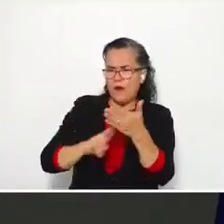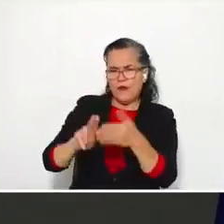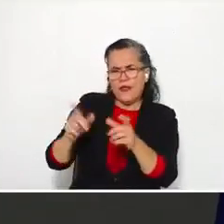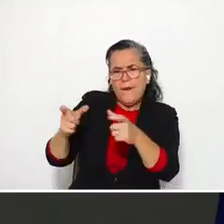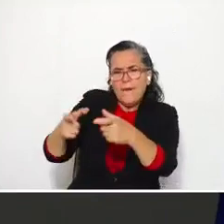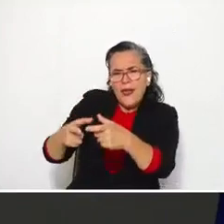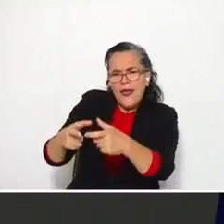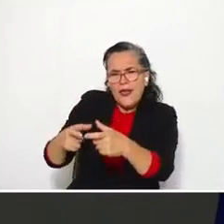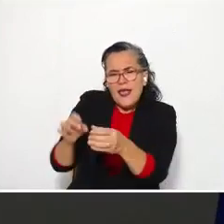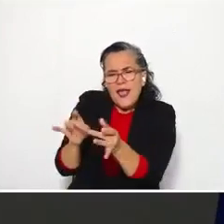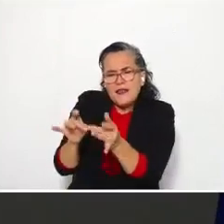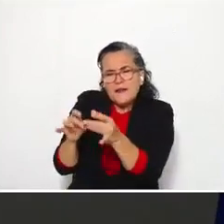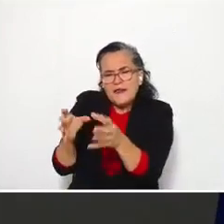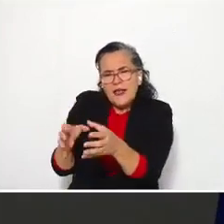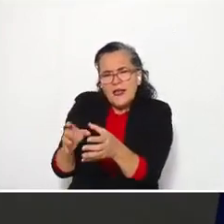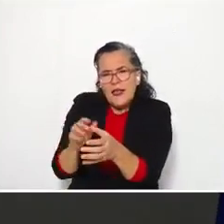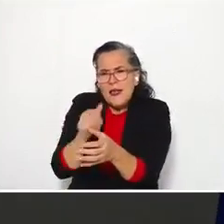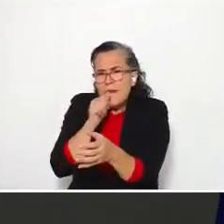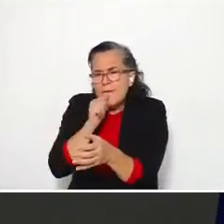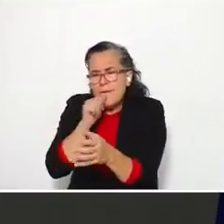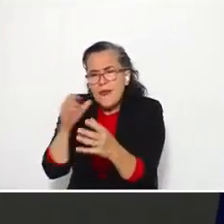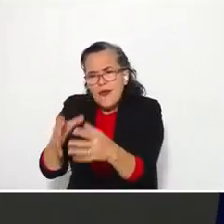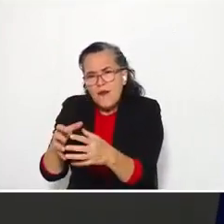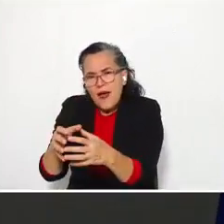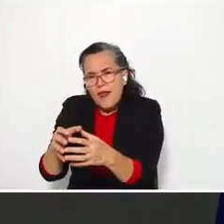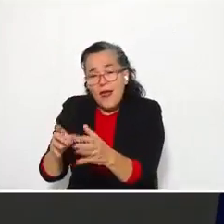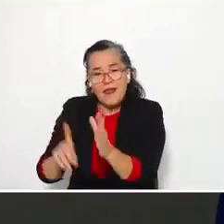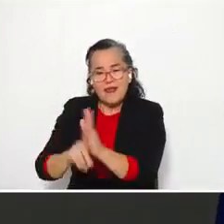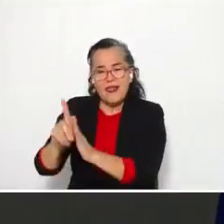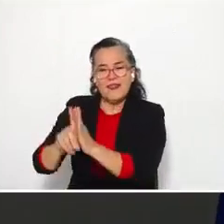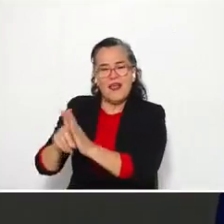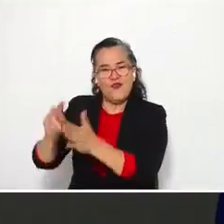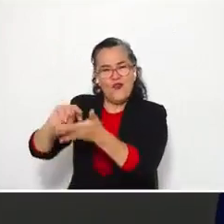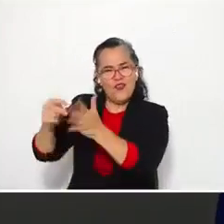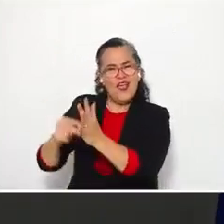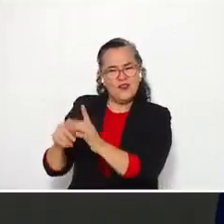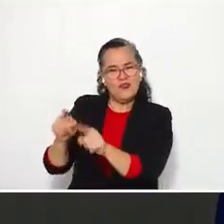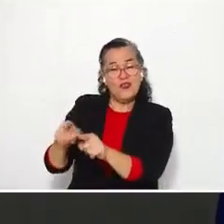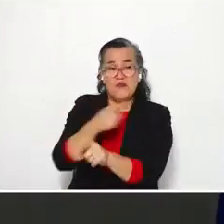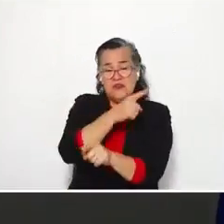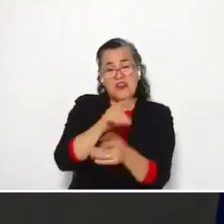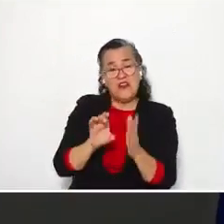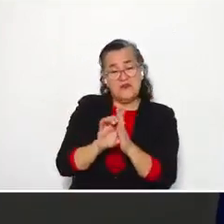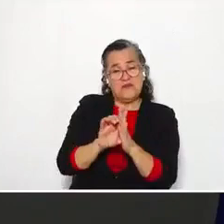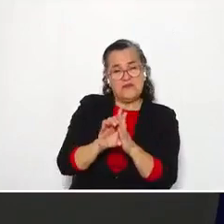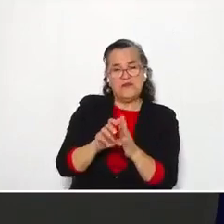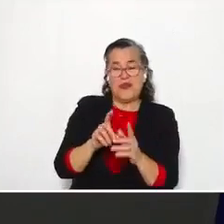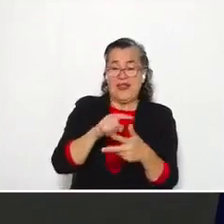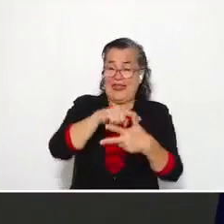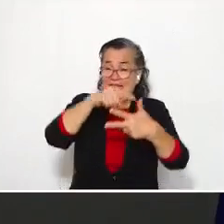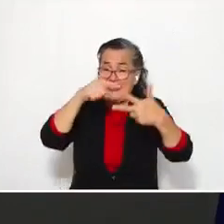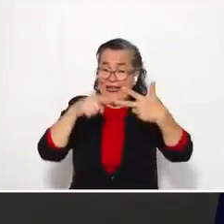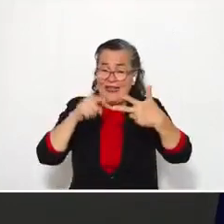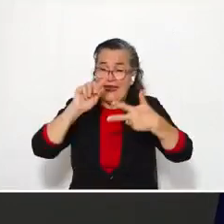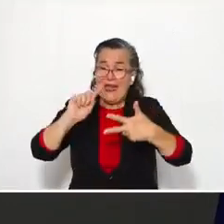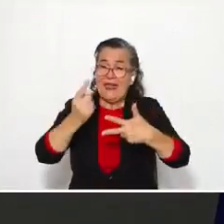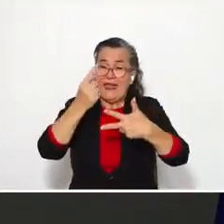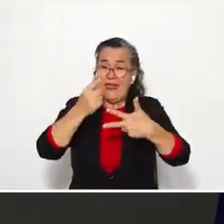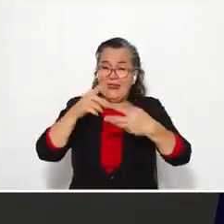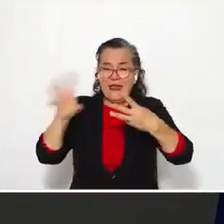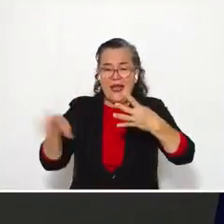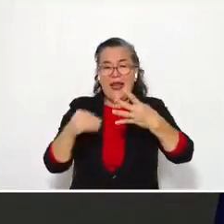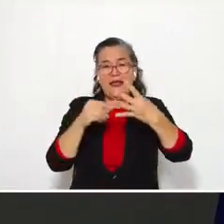especializada y privada, desarrolla esos conceptos. A partir de esta triada inicial podemos